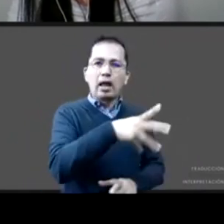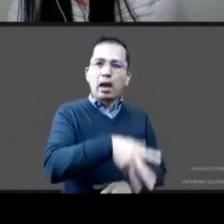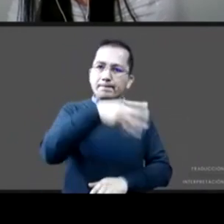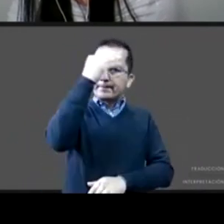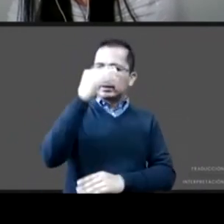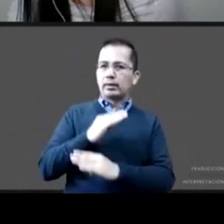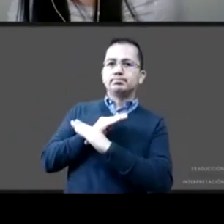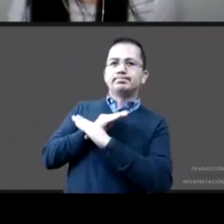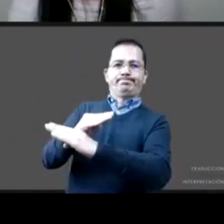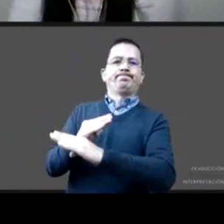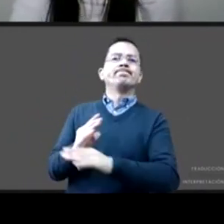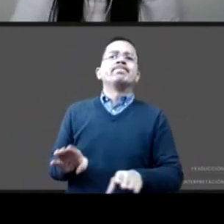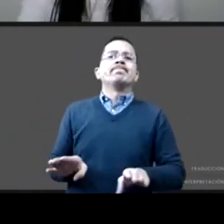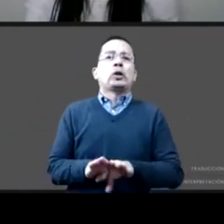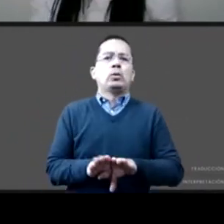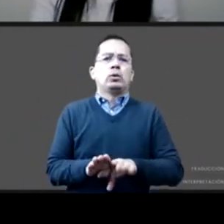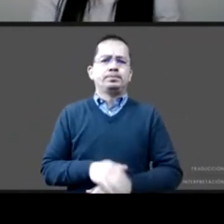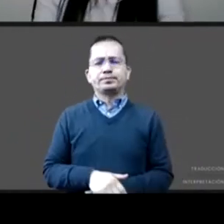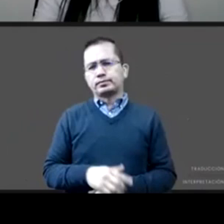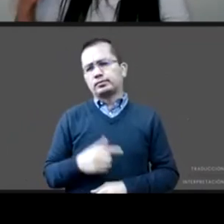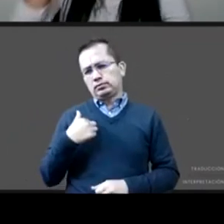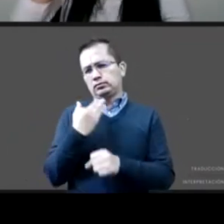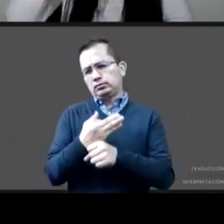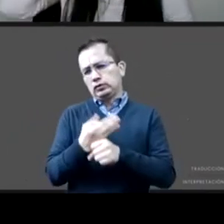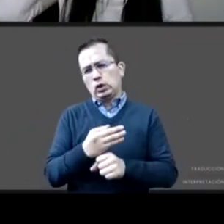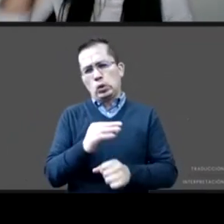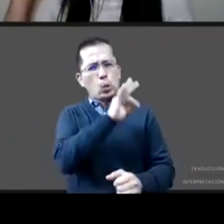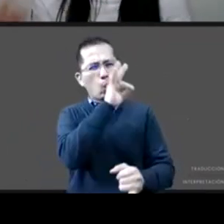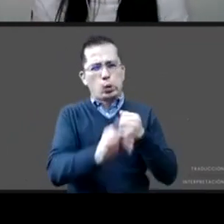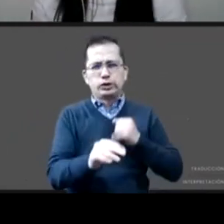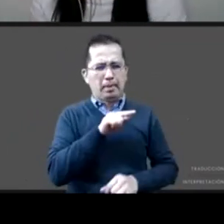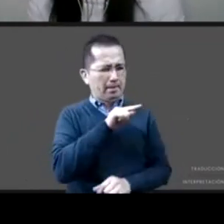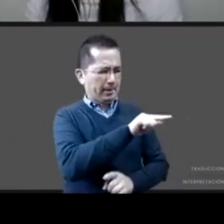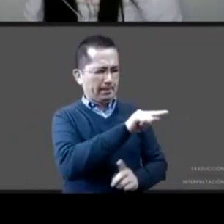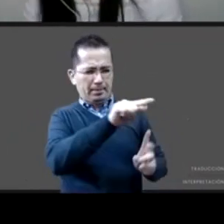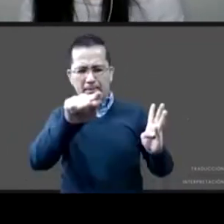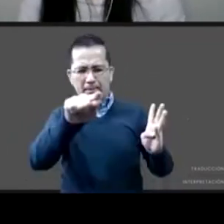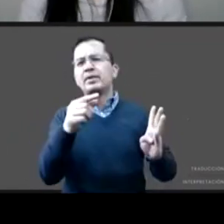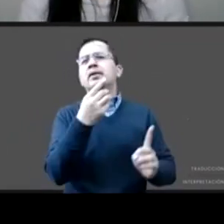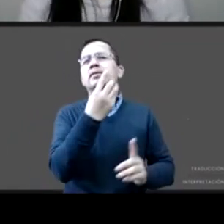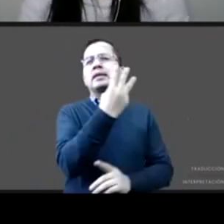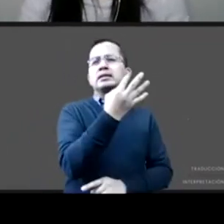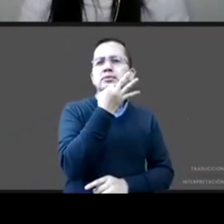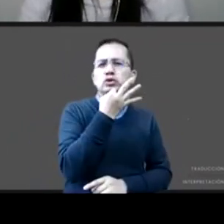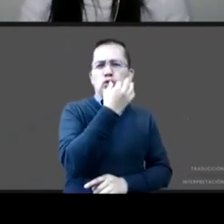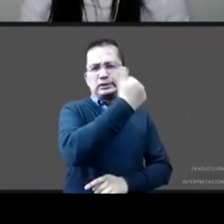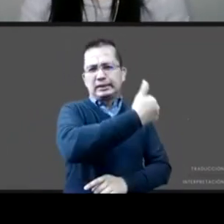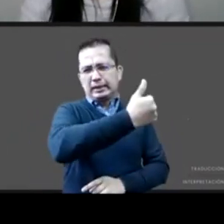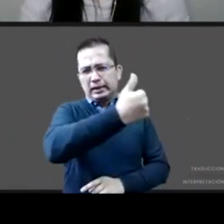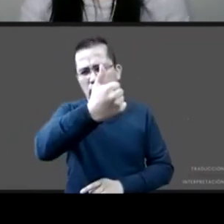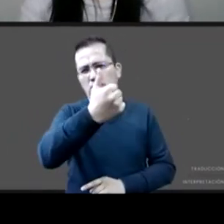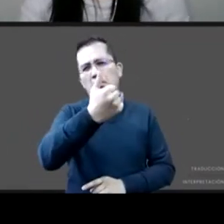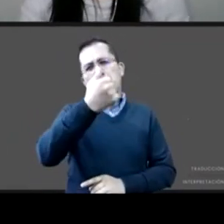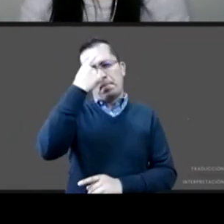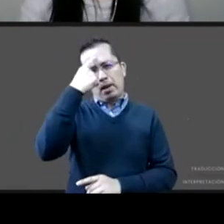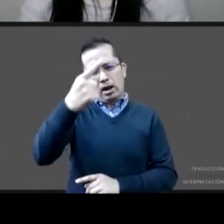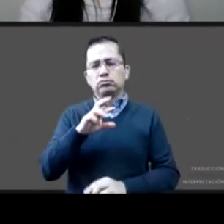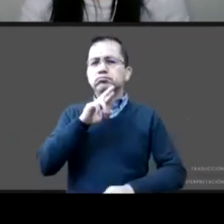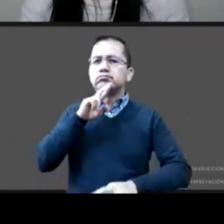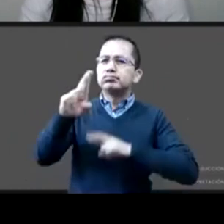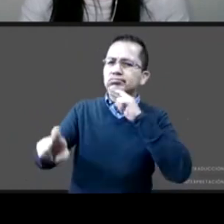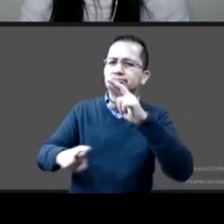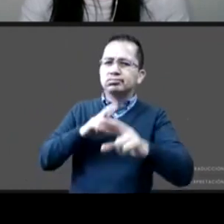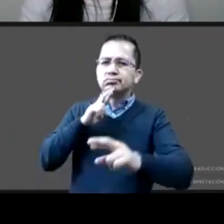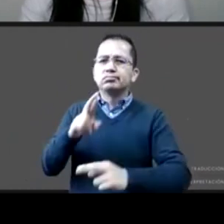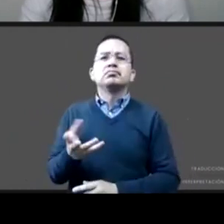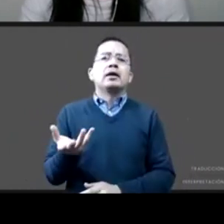ronda, que agradecería pudiéramos tener una intervención de en torno a 3 minutos de cada una y cada uno de ustedes, animarles